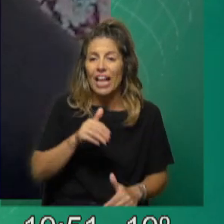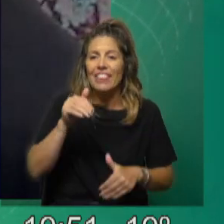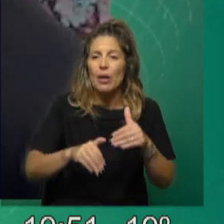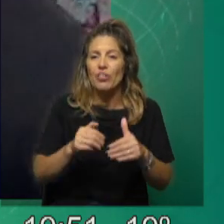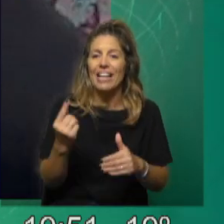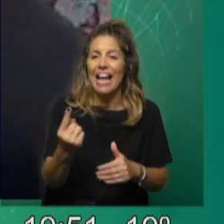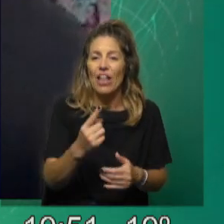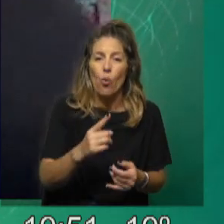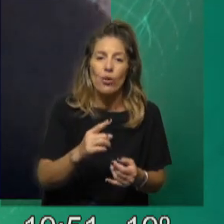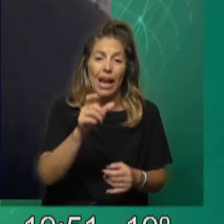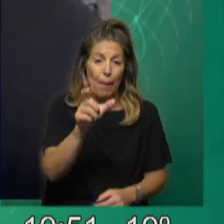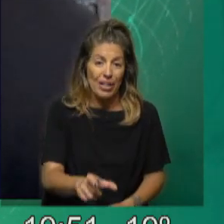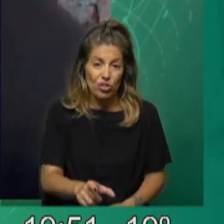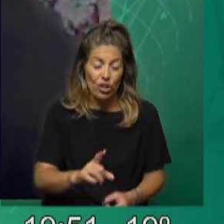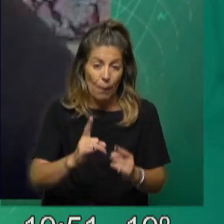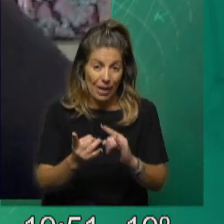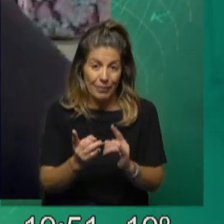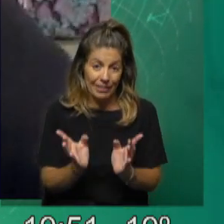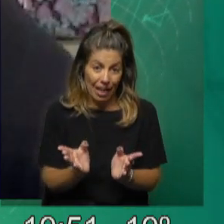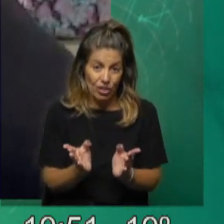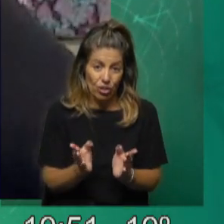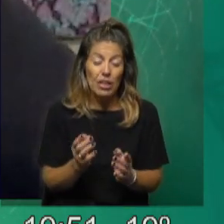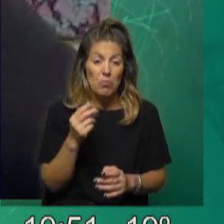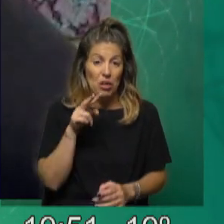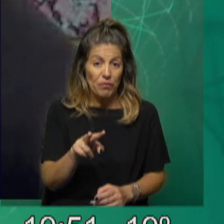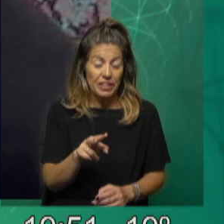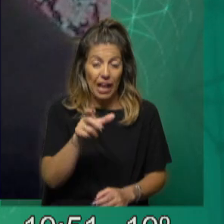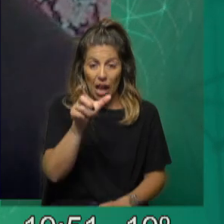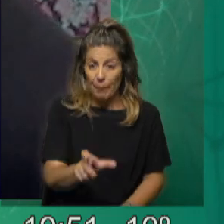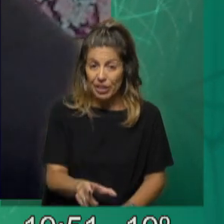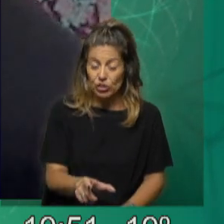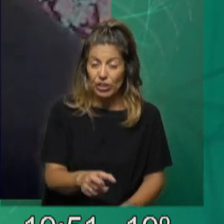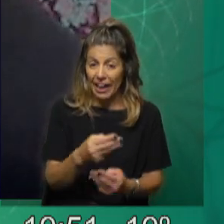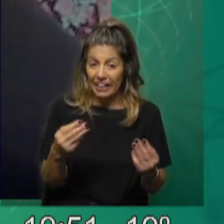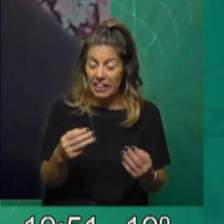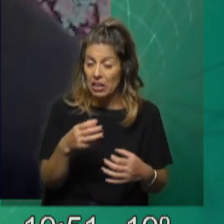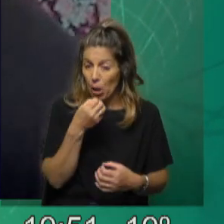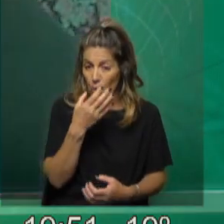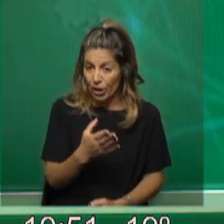cada parlamentario, lo cual, desde el punto de vista de la ciudadanía, no es poca cosa.